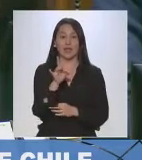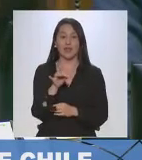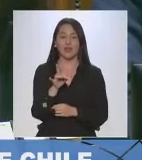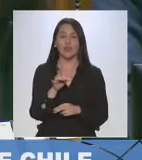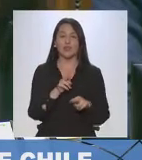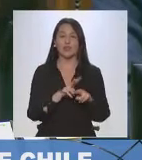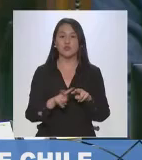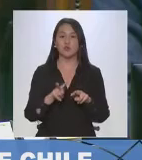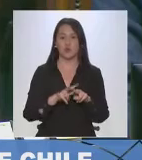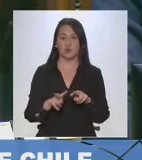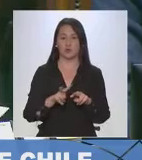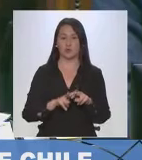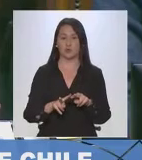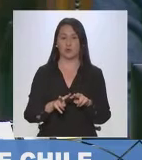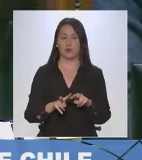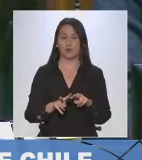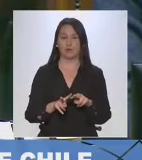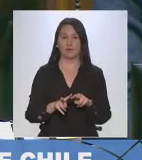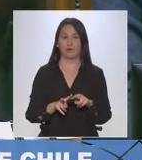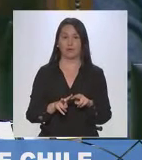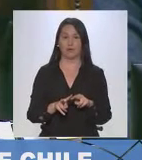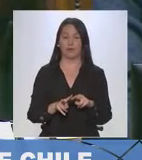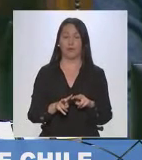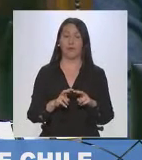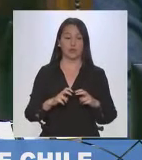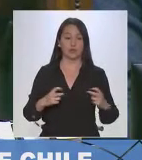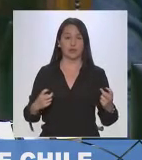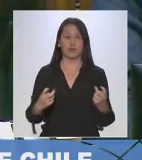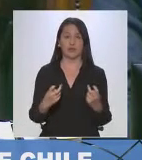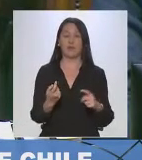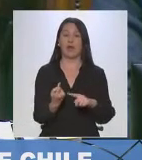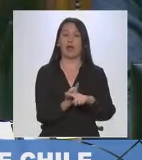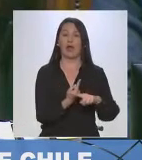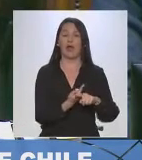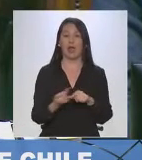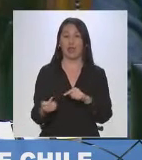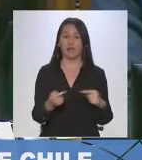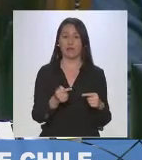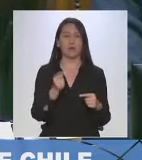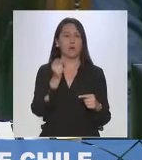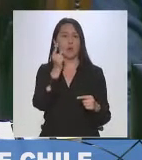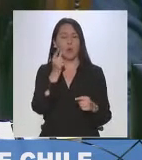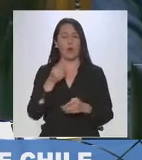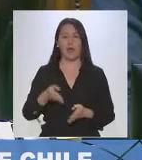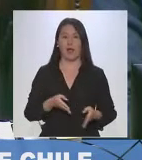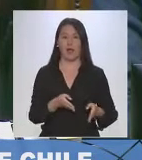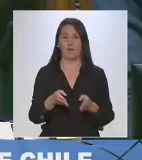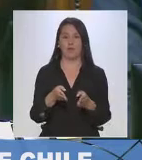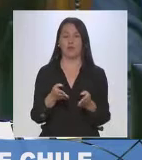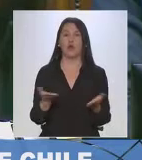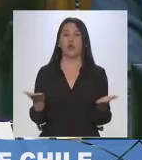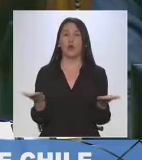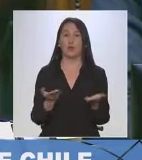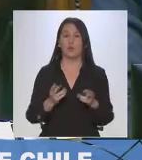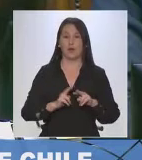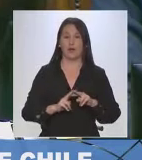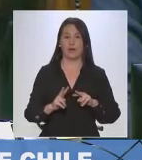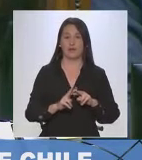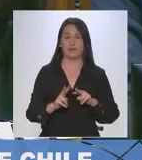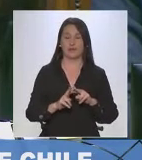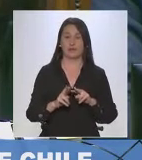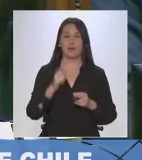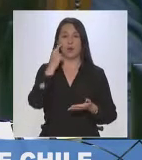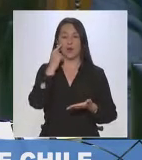solución y que nos sentemos a debatir cuál es ese camino cómo hacemos un reconocimiento al